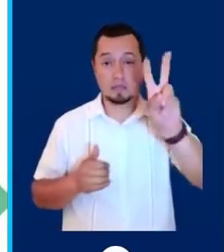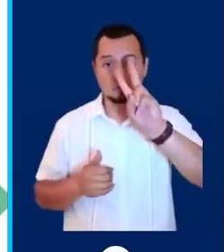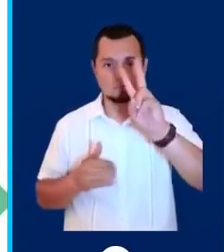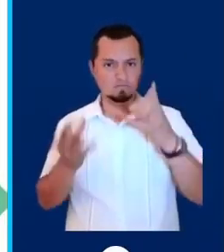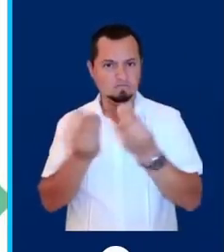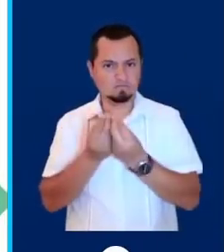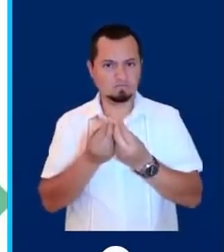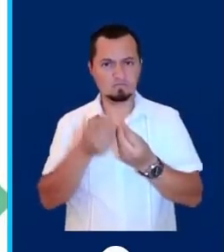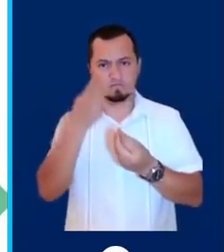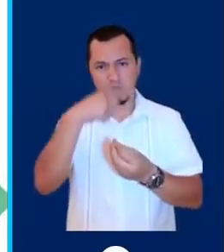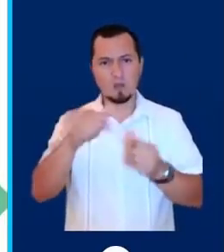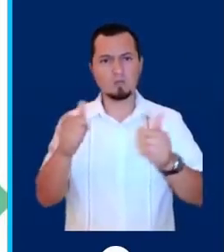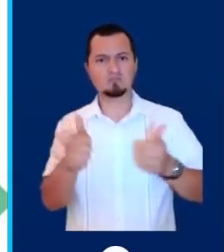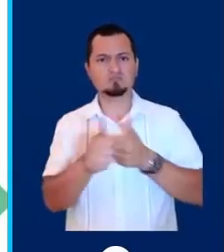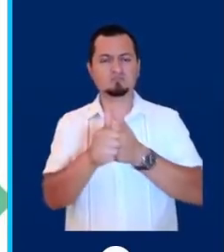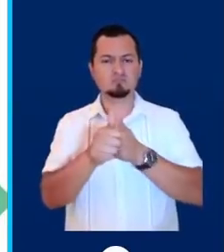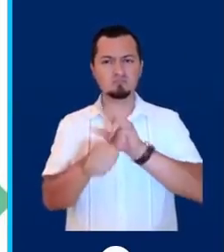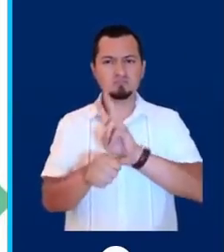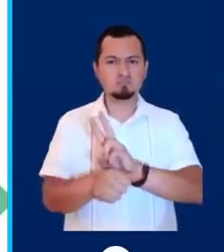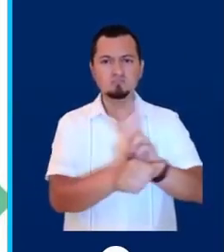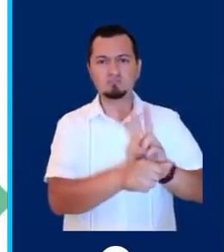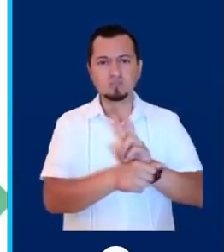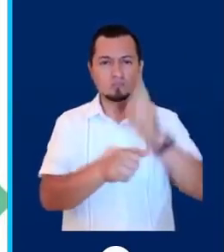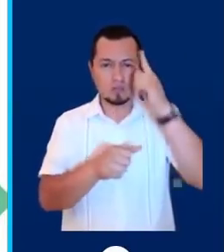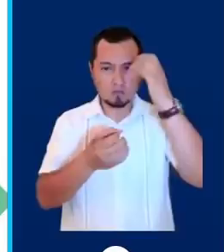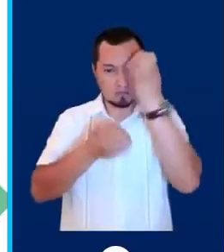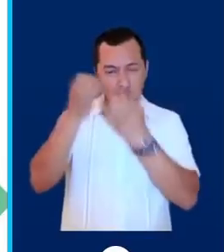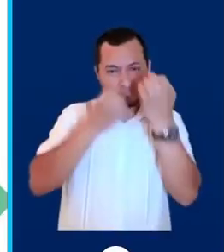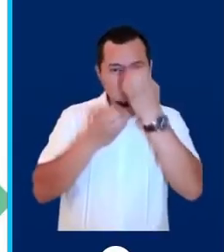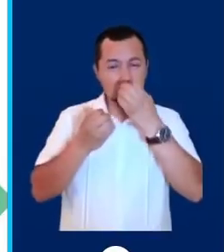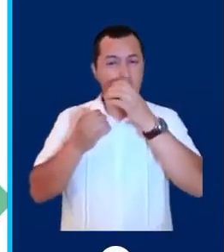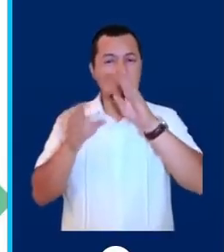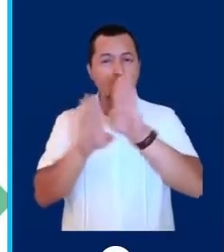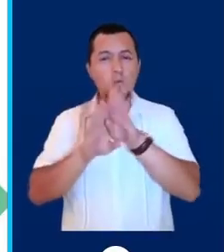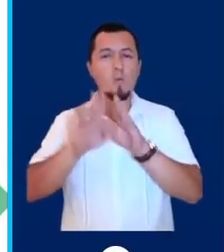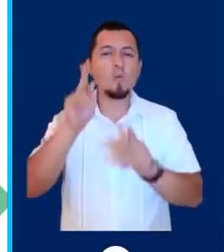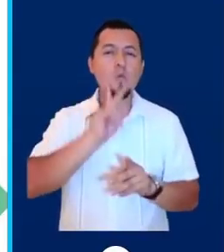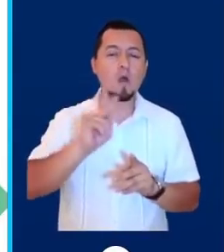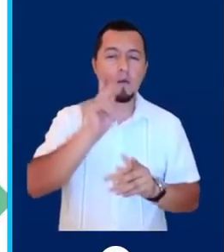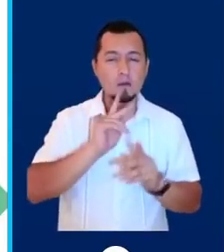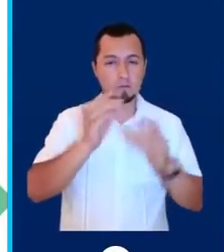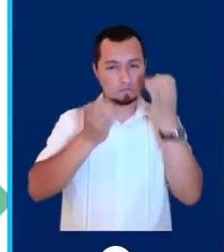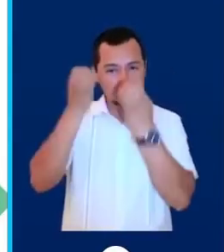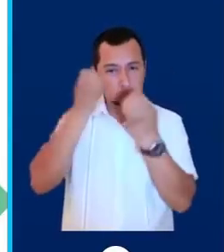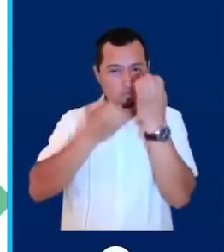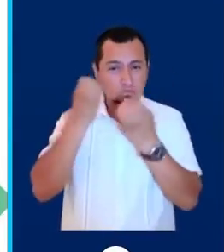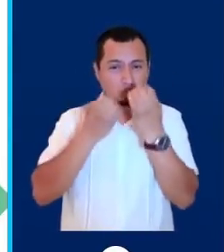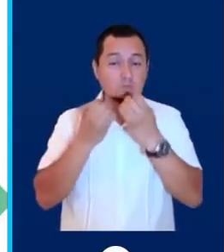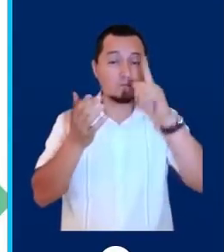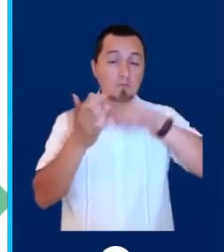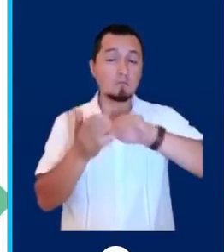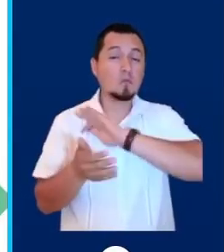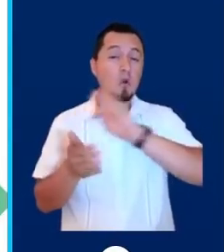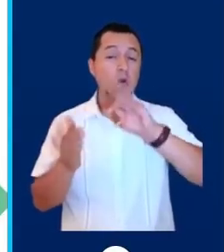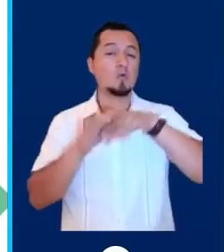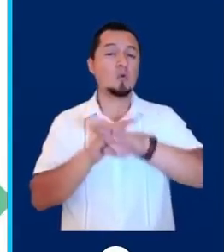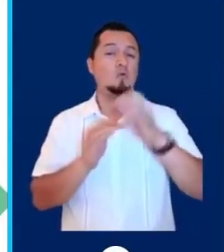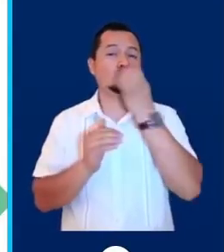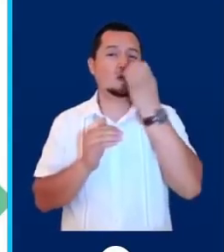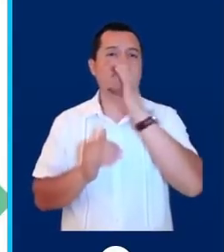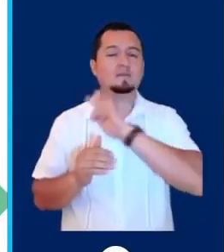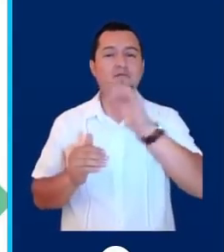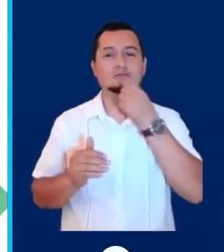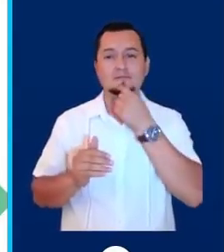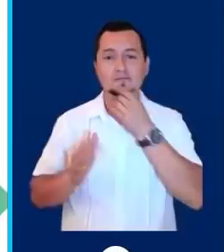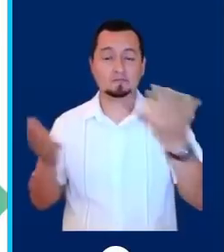de esquemas de guardias, donde se brindará orientación a padres de familia y a los tutores en el proceso educativo de sus hijos.